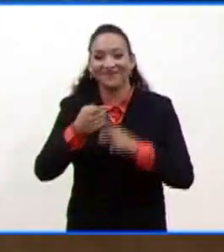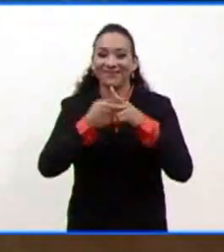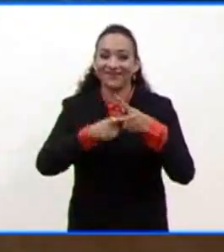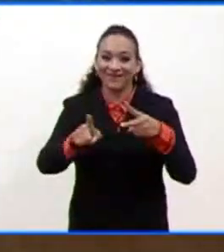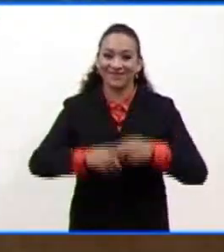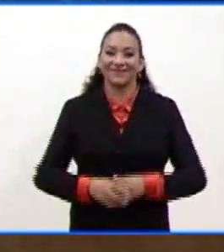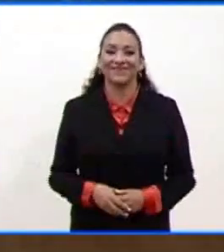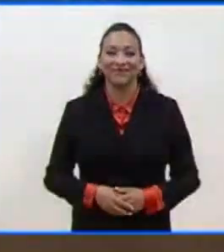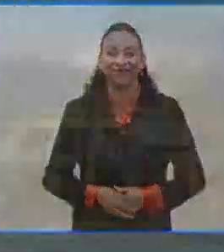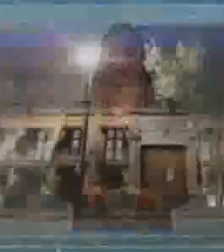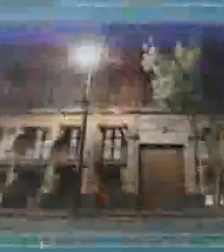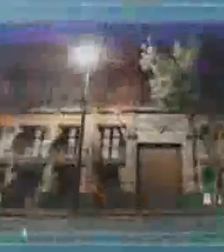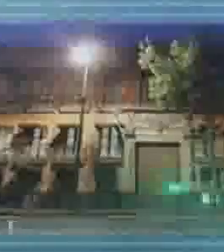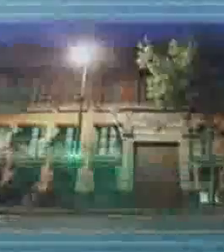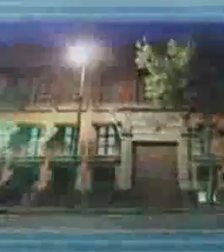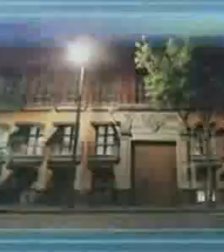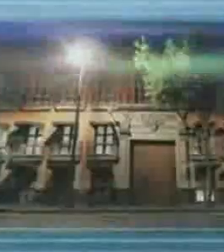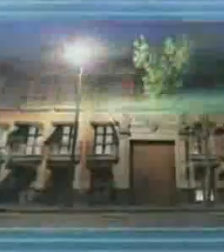Comenzamos.